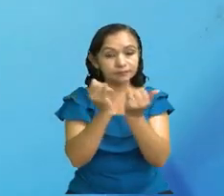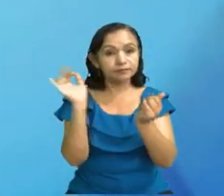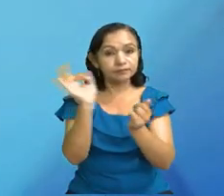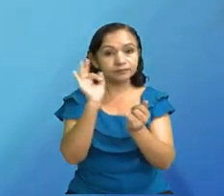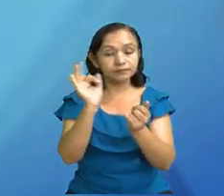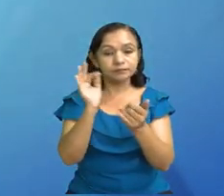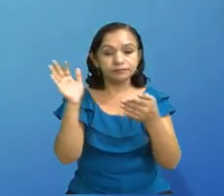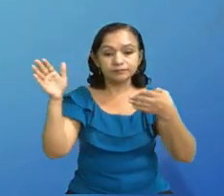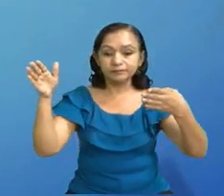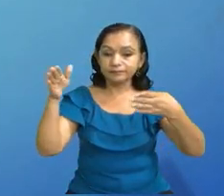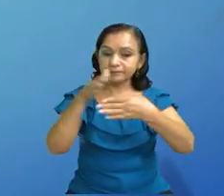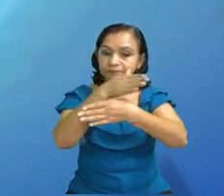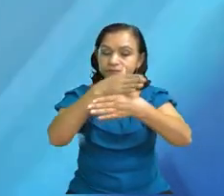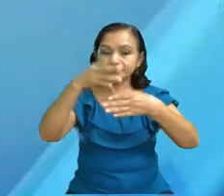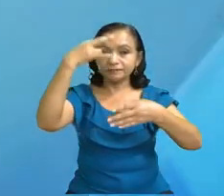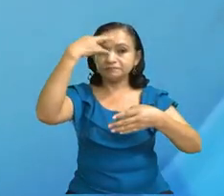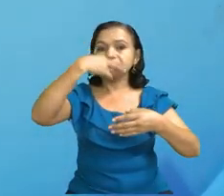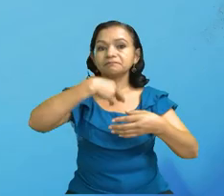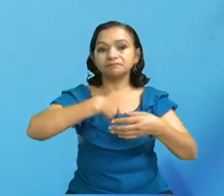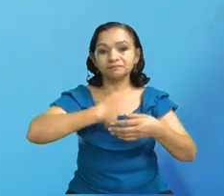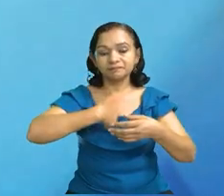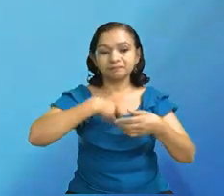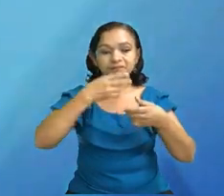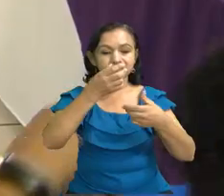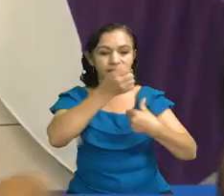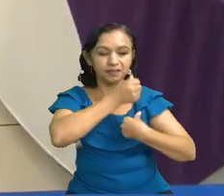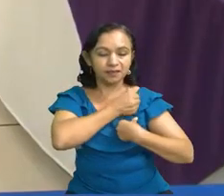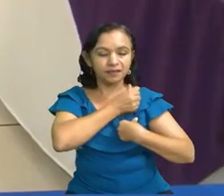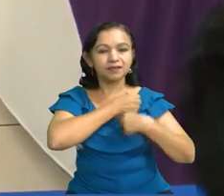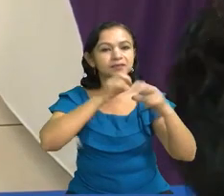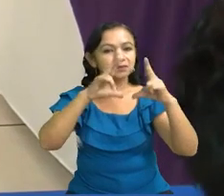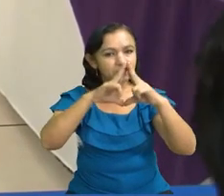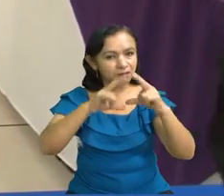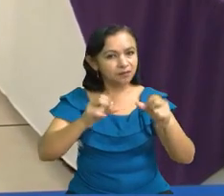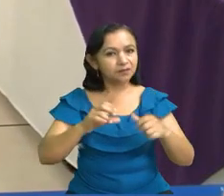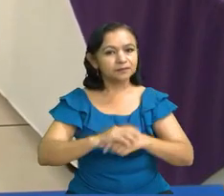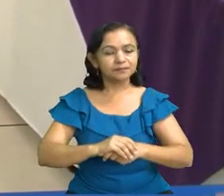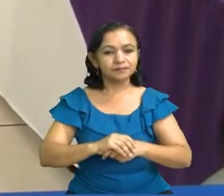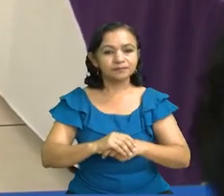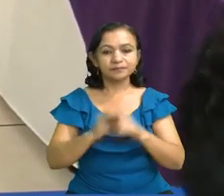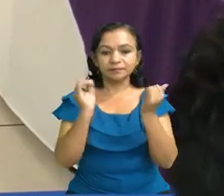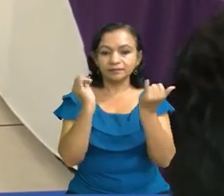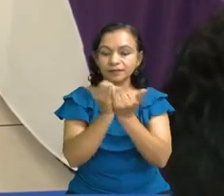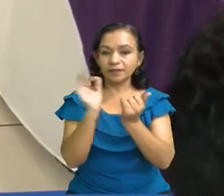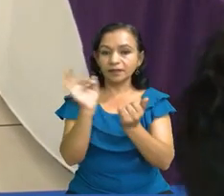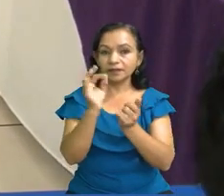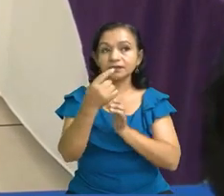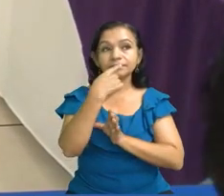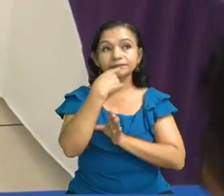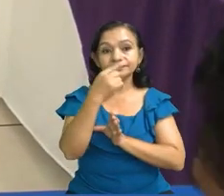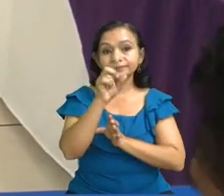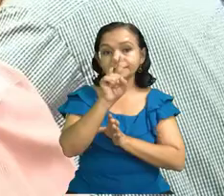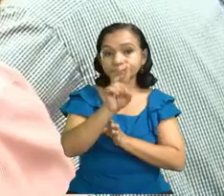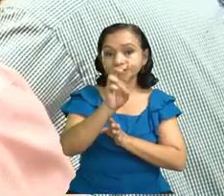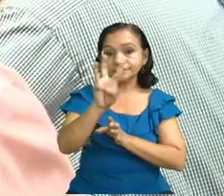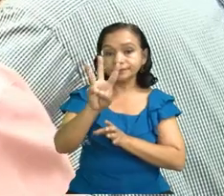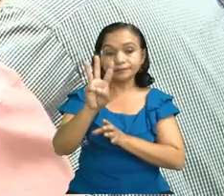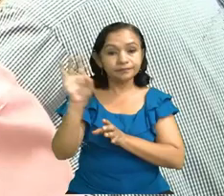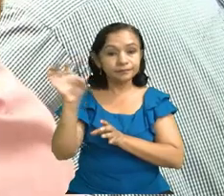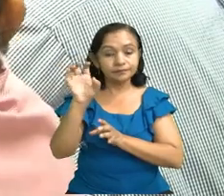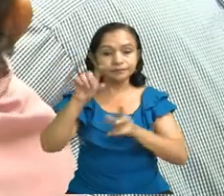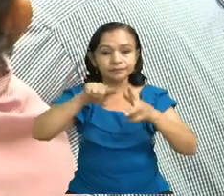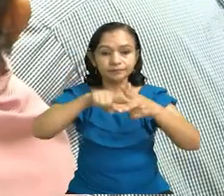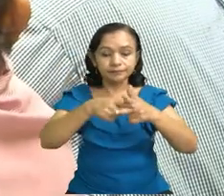tuvo distintas responsabilidades en el Ejército de Nicaragua. Además, aseguró que este 23 de enero iniciará la mesa